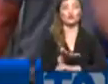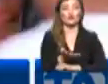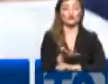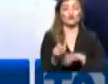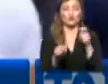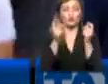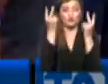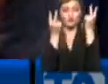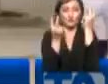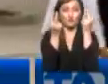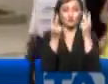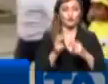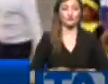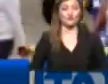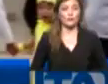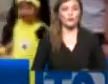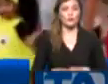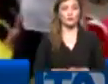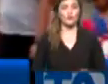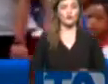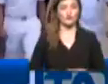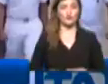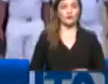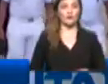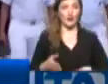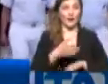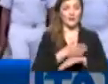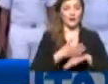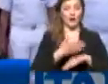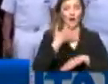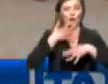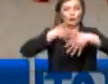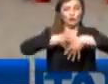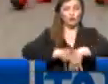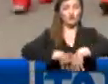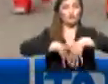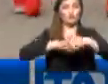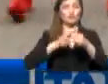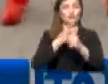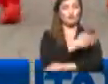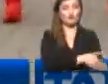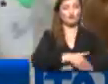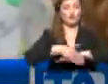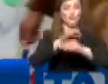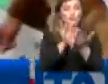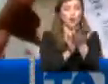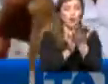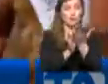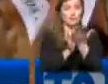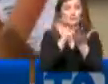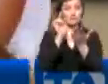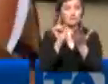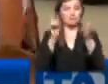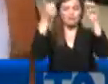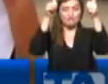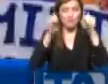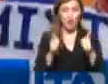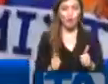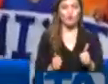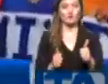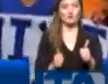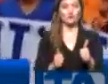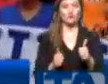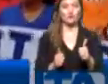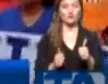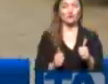los visitantes. Luego, un colorido pregón recorrió las principales calles del cantón con manifestaciones artísticas que